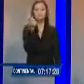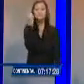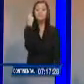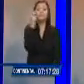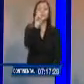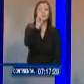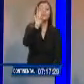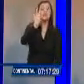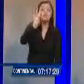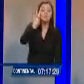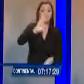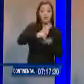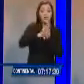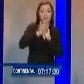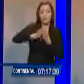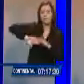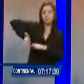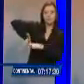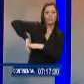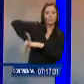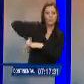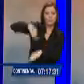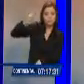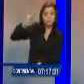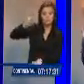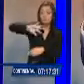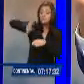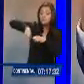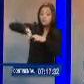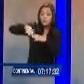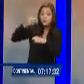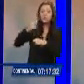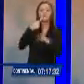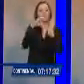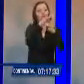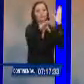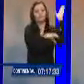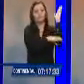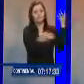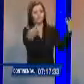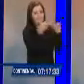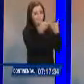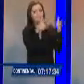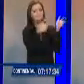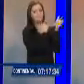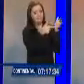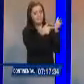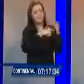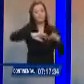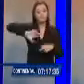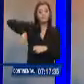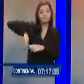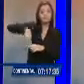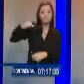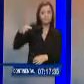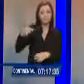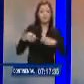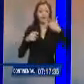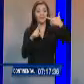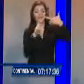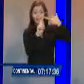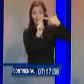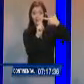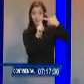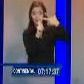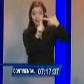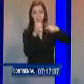27 de noviembre, fue un sorteo en donde por sorteo, como dice la Constitución de la República, salieron sorteados el tercer